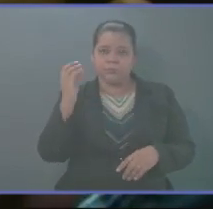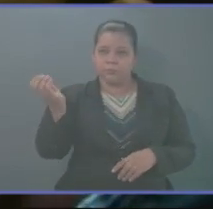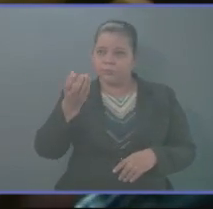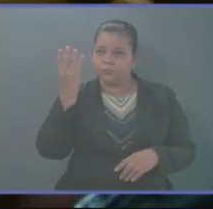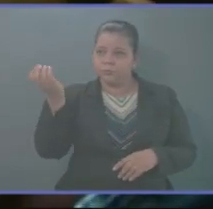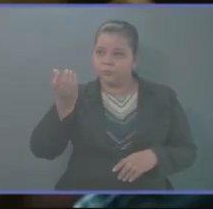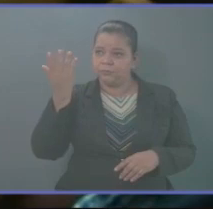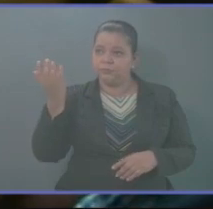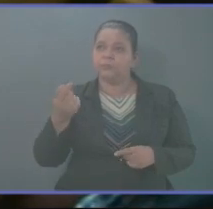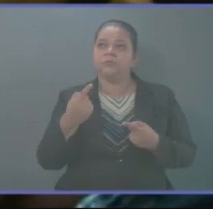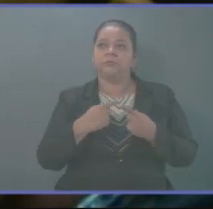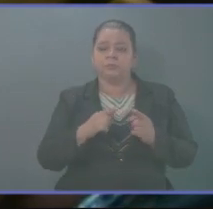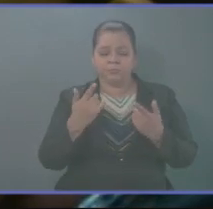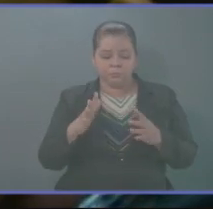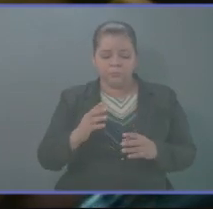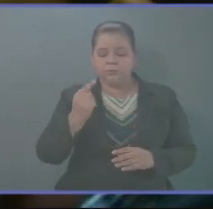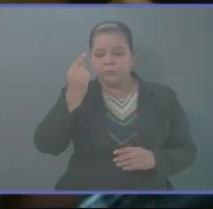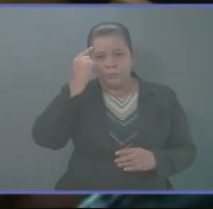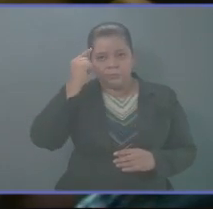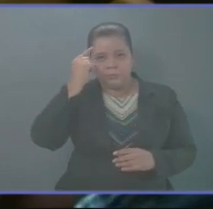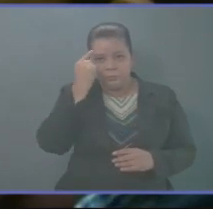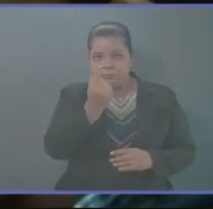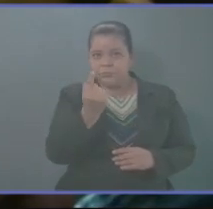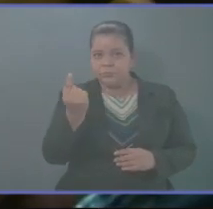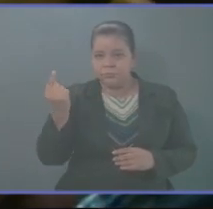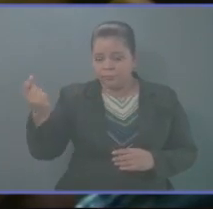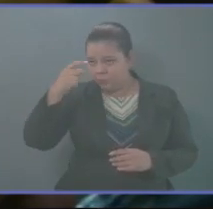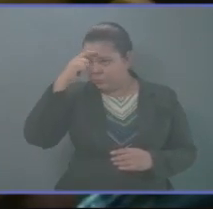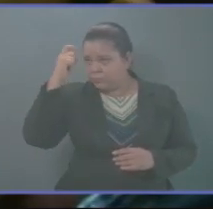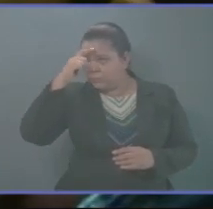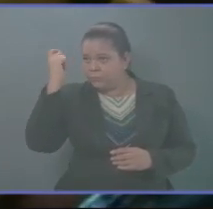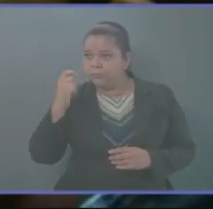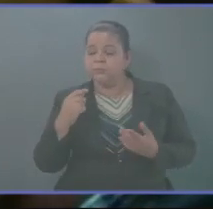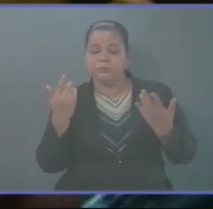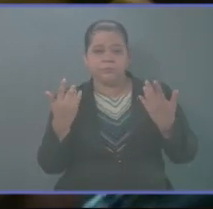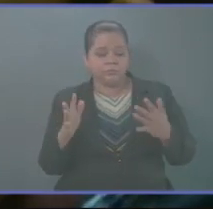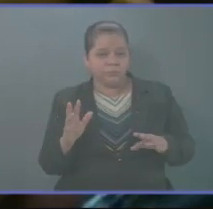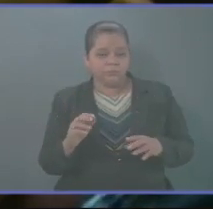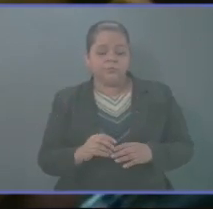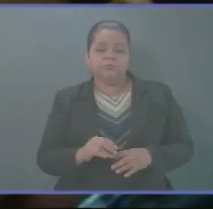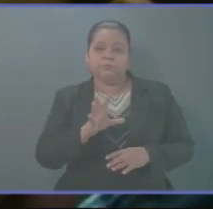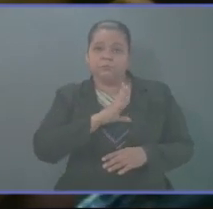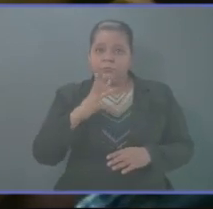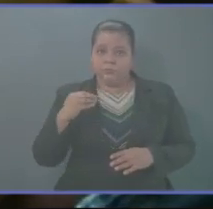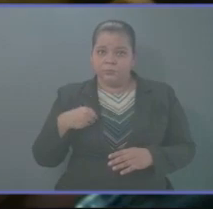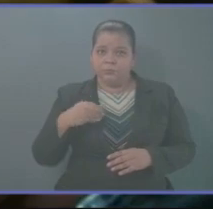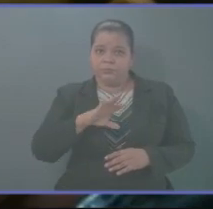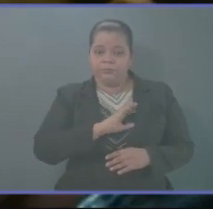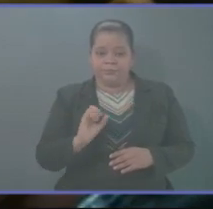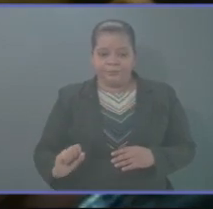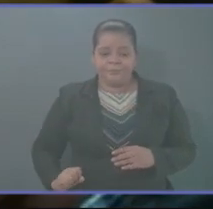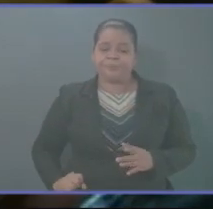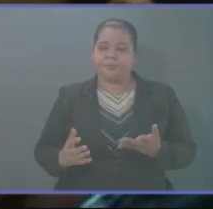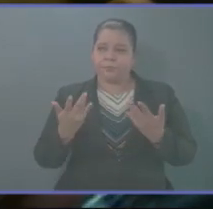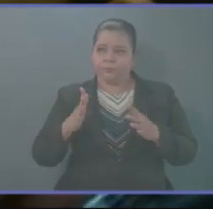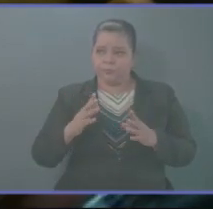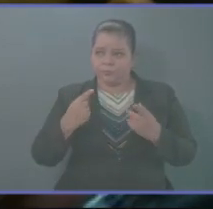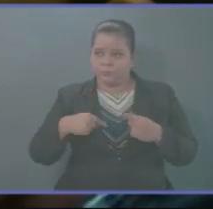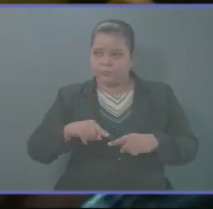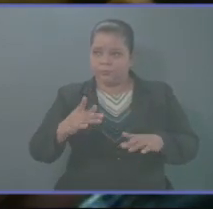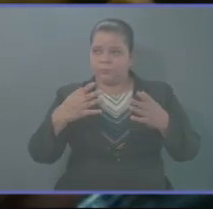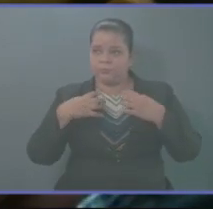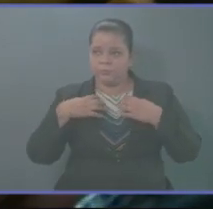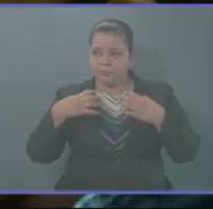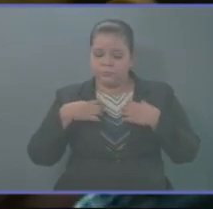sobre todo pensar en los trabajadores, pensar en la clase trabajadora, pensar en las familias salvadoreñas que están viviendo